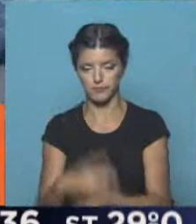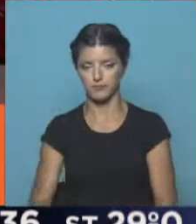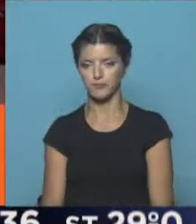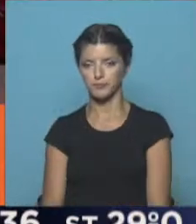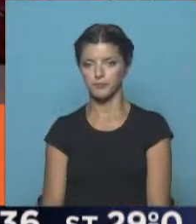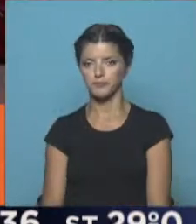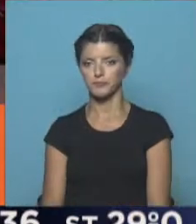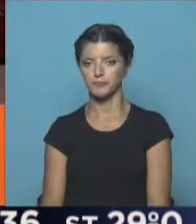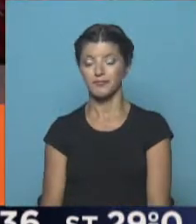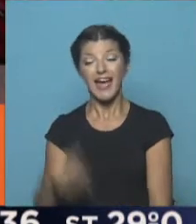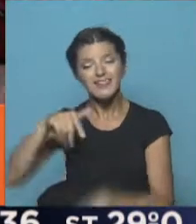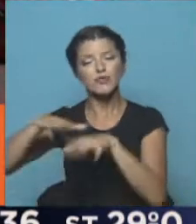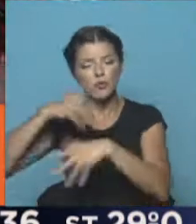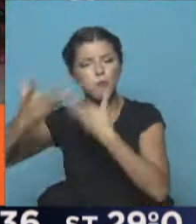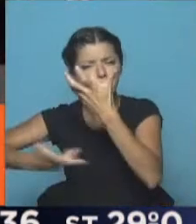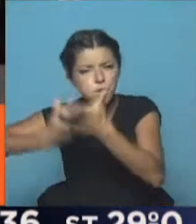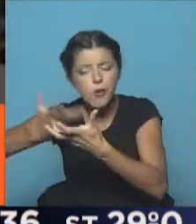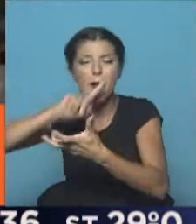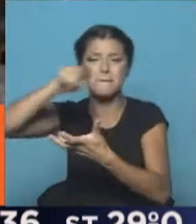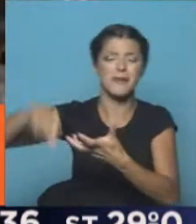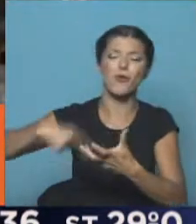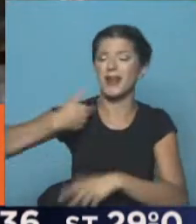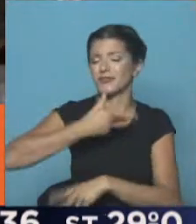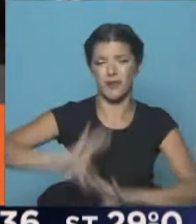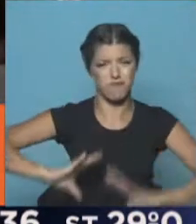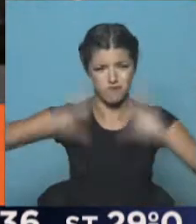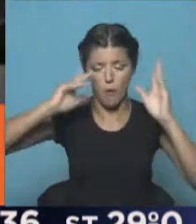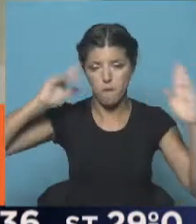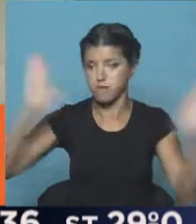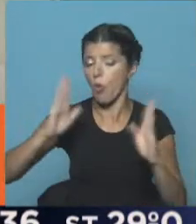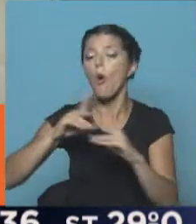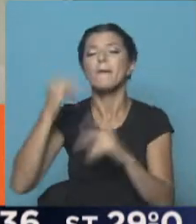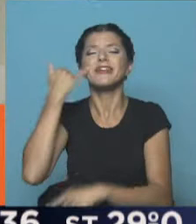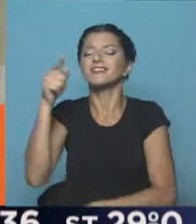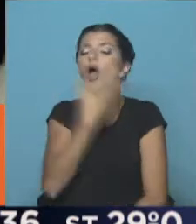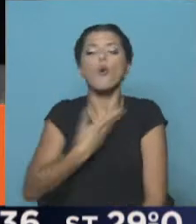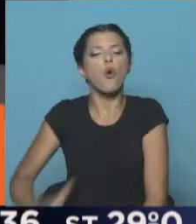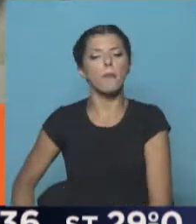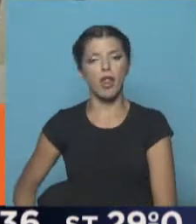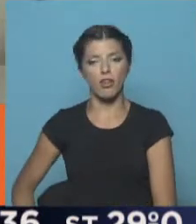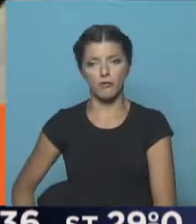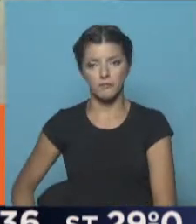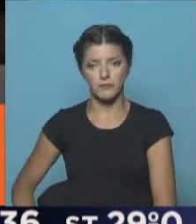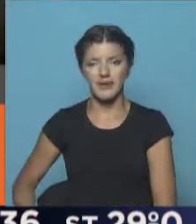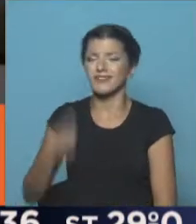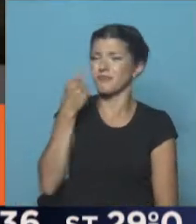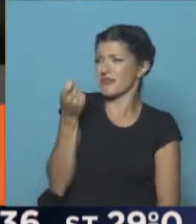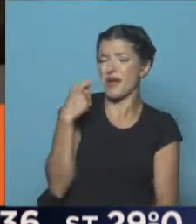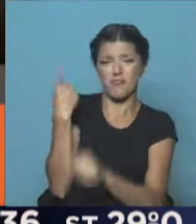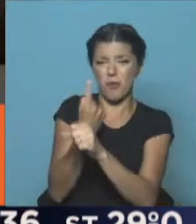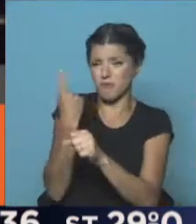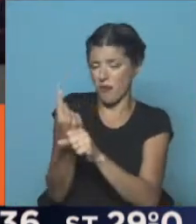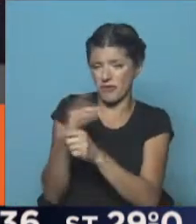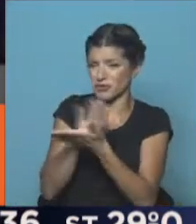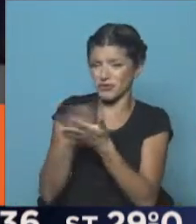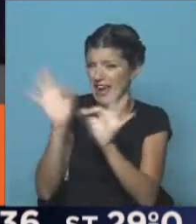y la tragedia a vivo el hartazgo de la población ante una administración que perciben como ineficiente y